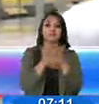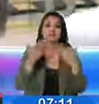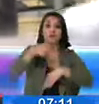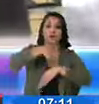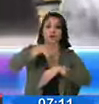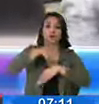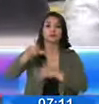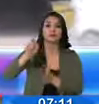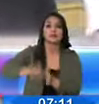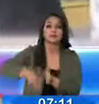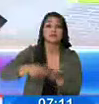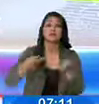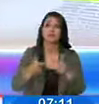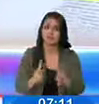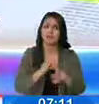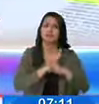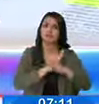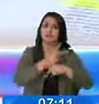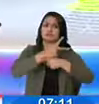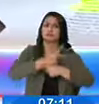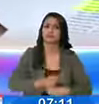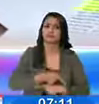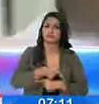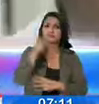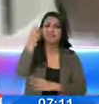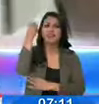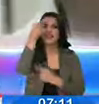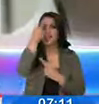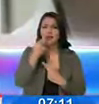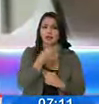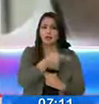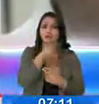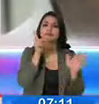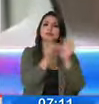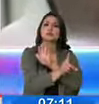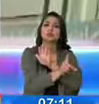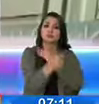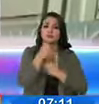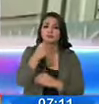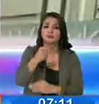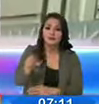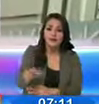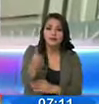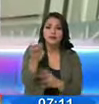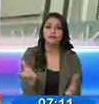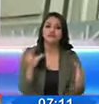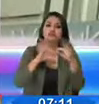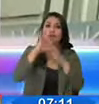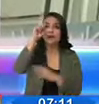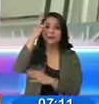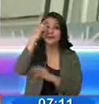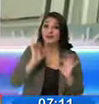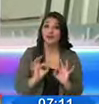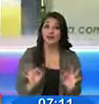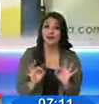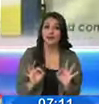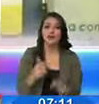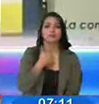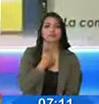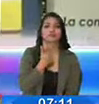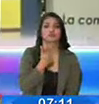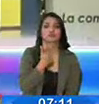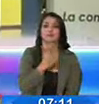abogado interpusieron una acción de protección en el sistema judicial. Sostenían que los medios que no se aliaban al gobierno estaban en estado